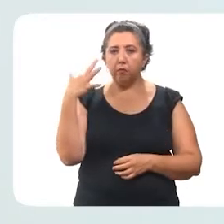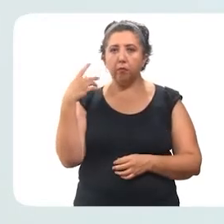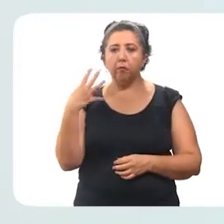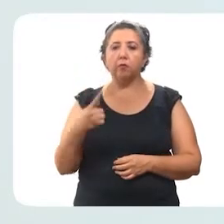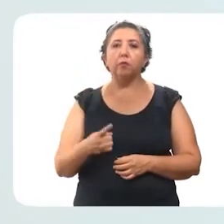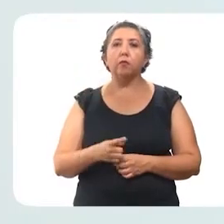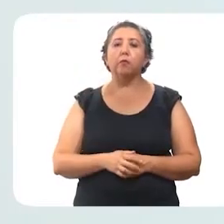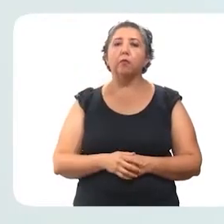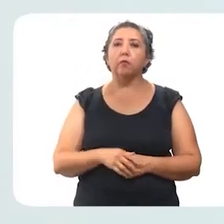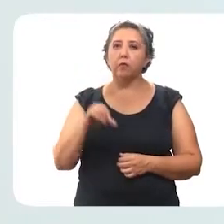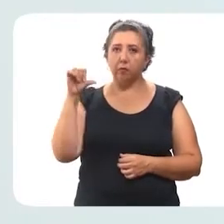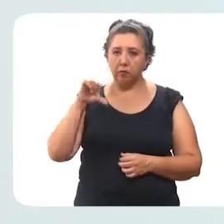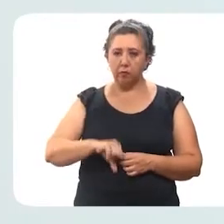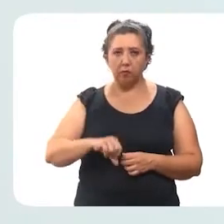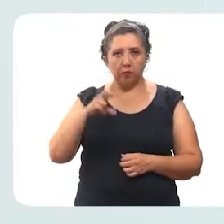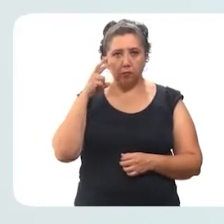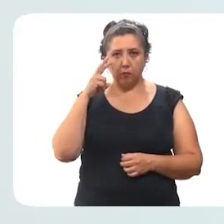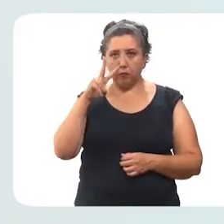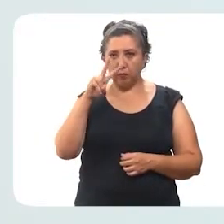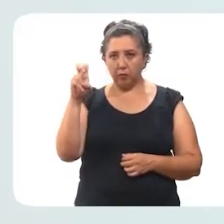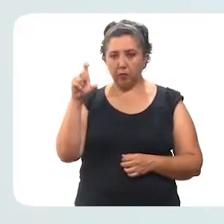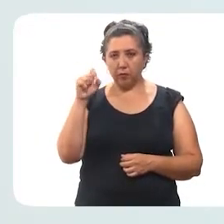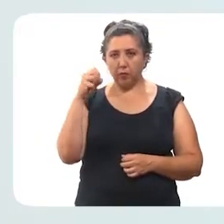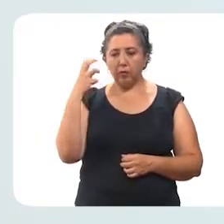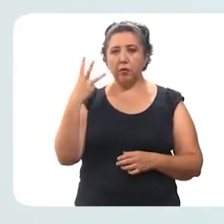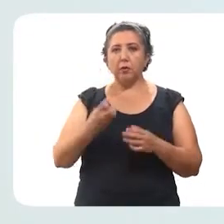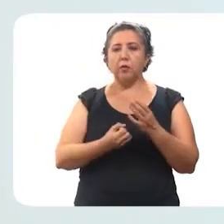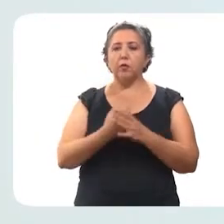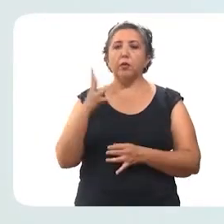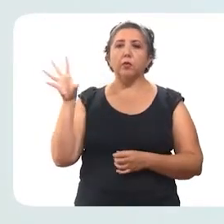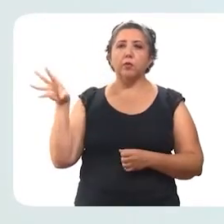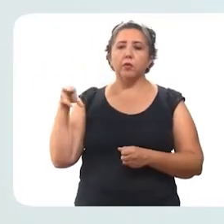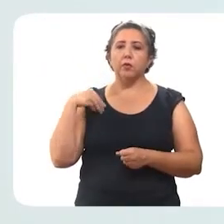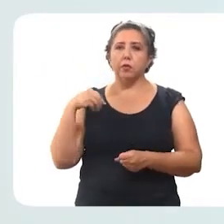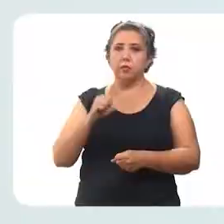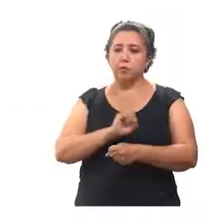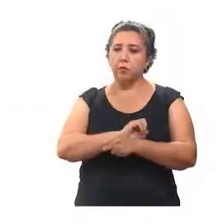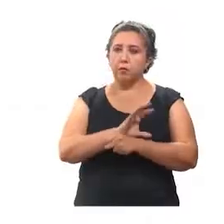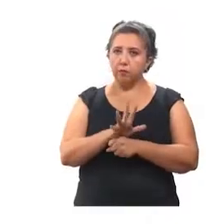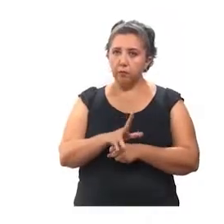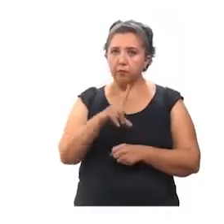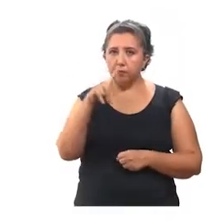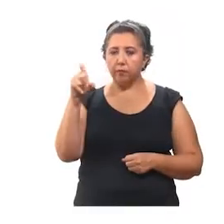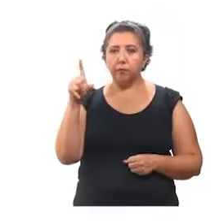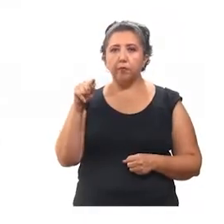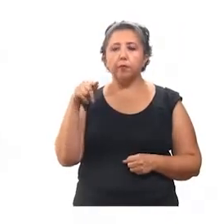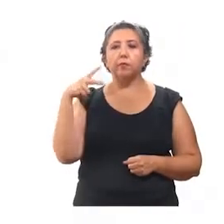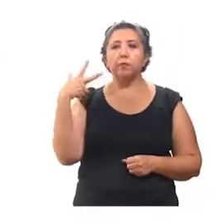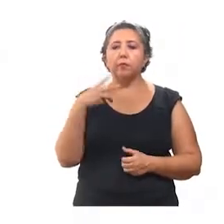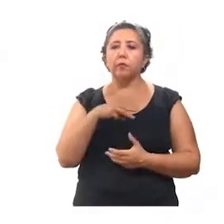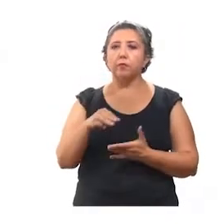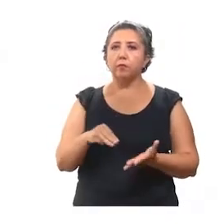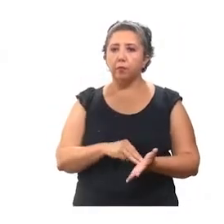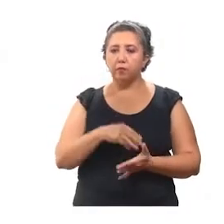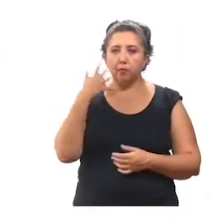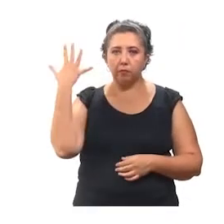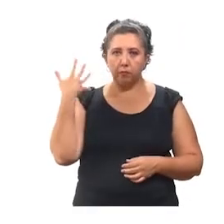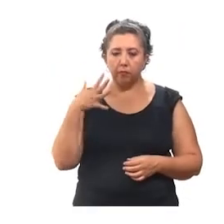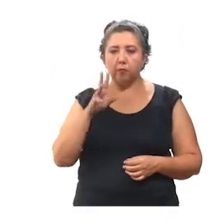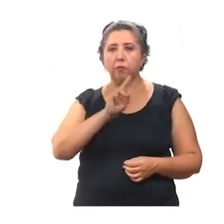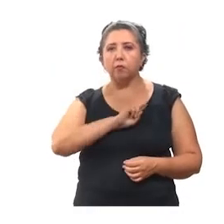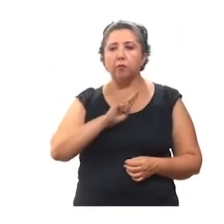73.551. Hoy se detectaron 223 nuevos contagios de coronavirus, 178 en Mérida, 10 en